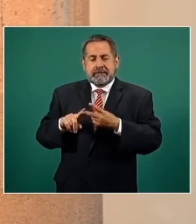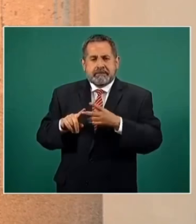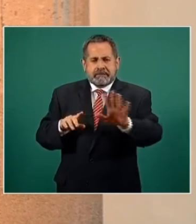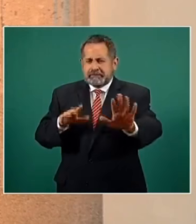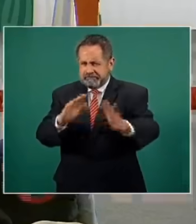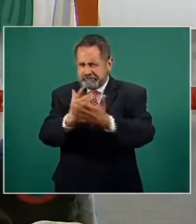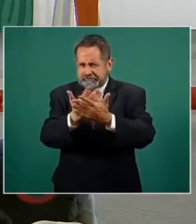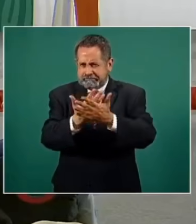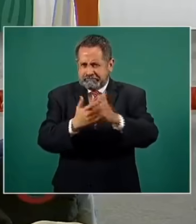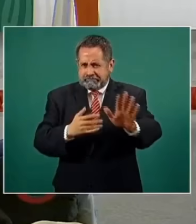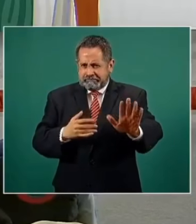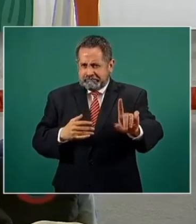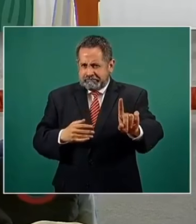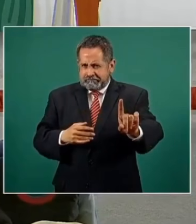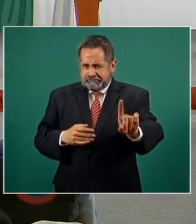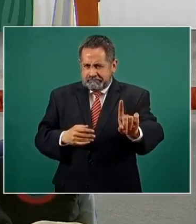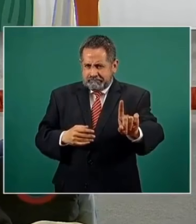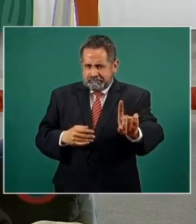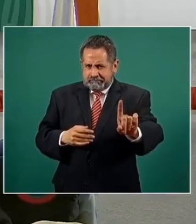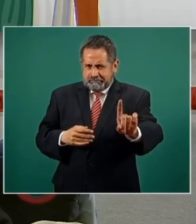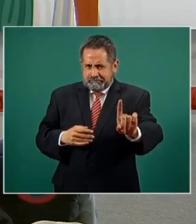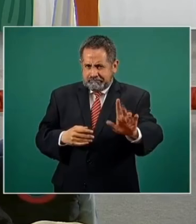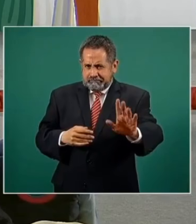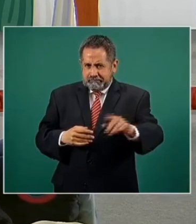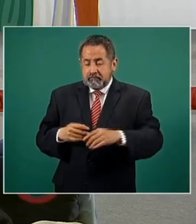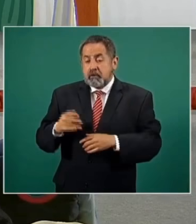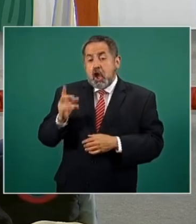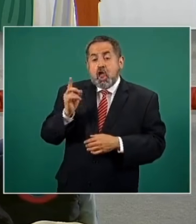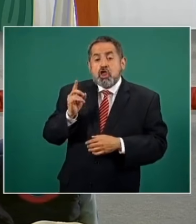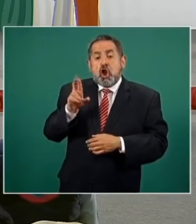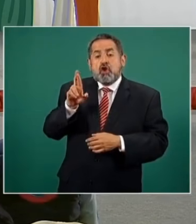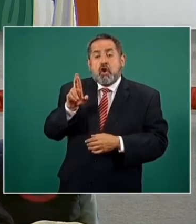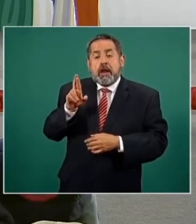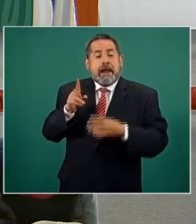que el pueblo de México esté bien informado. Nos vemos en el próximo video.